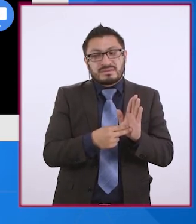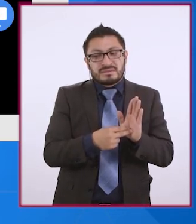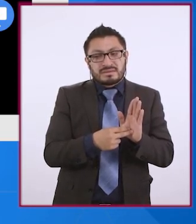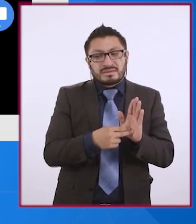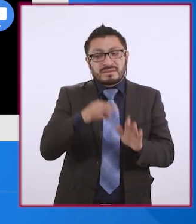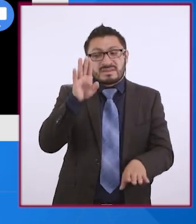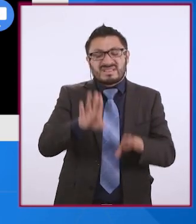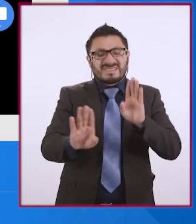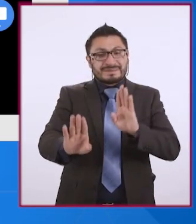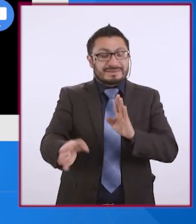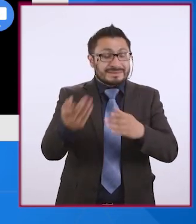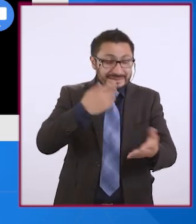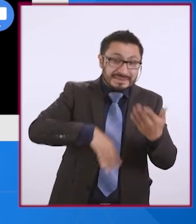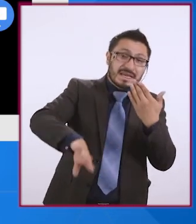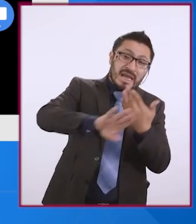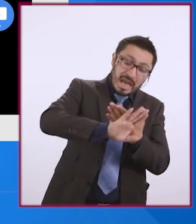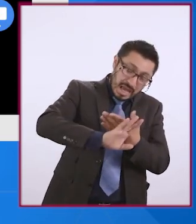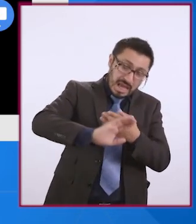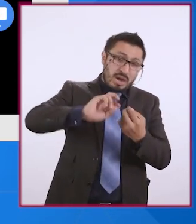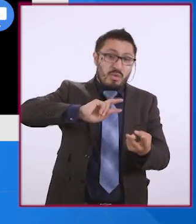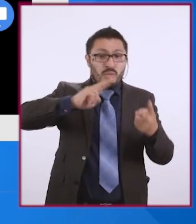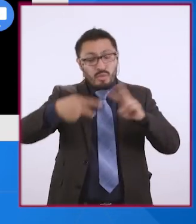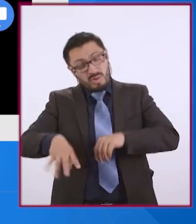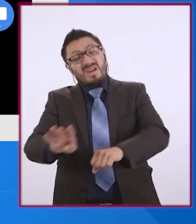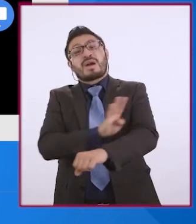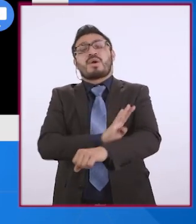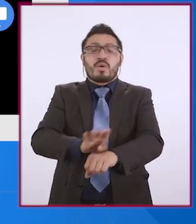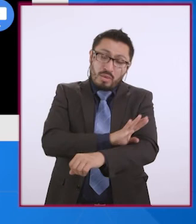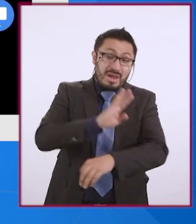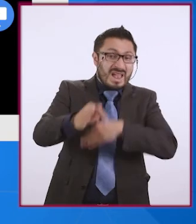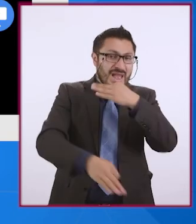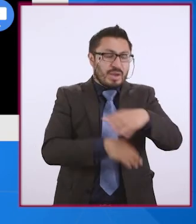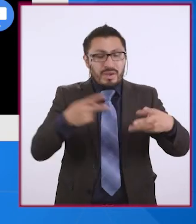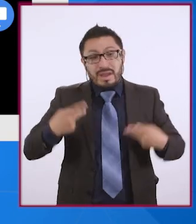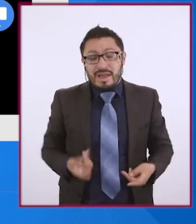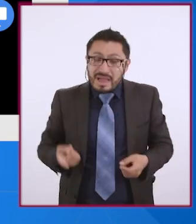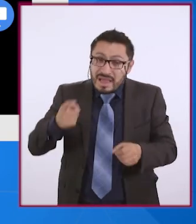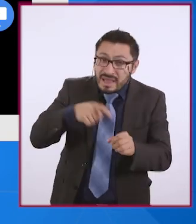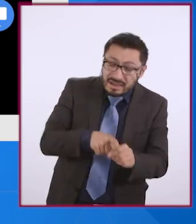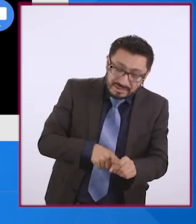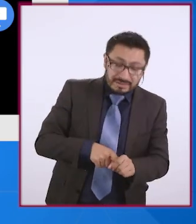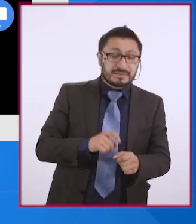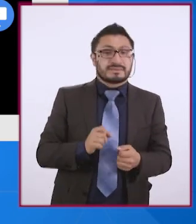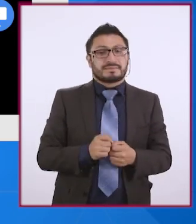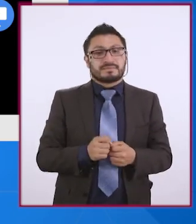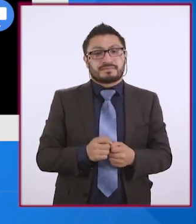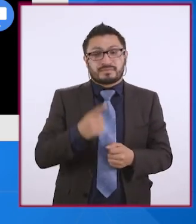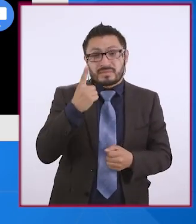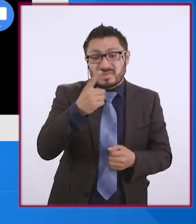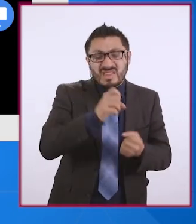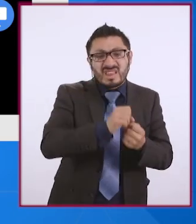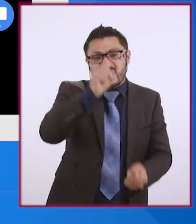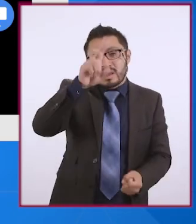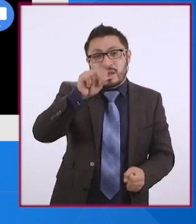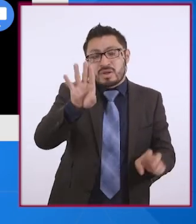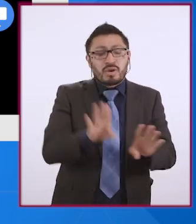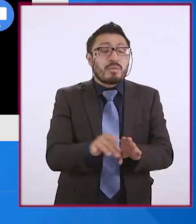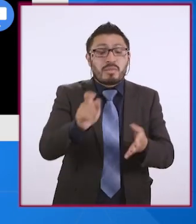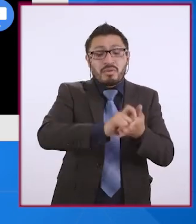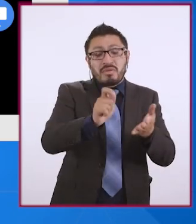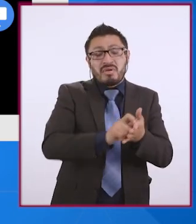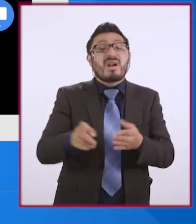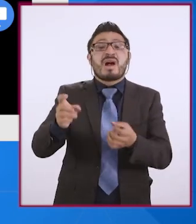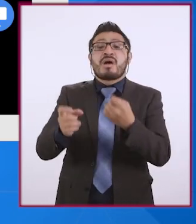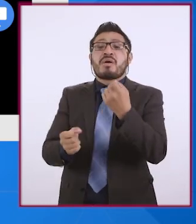afecta o que nos beneficia, que nos involucra a todos. Una constitución no es un texto para